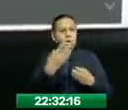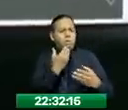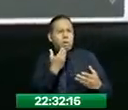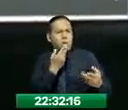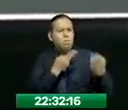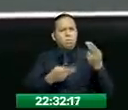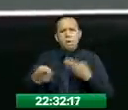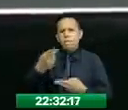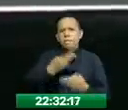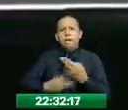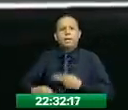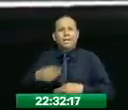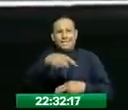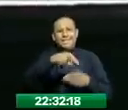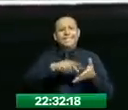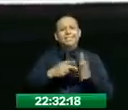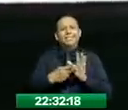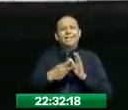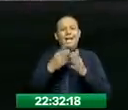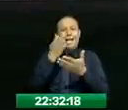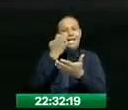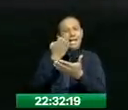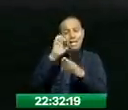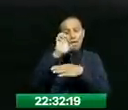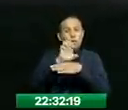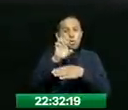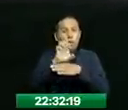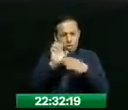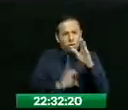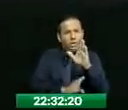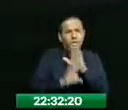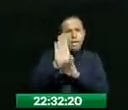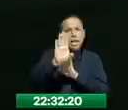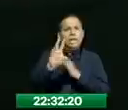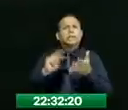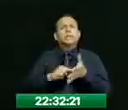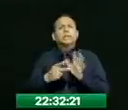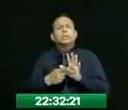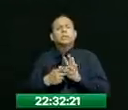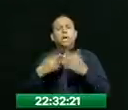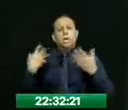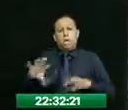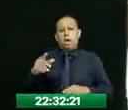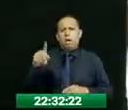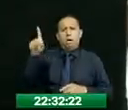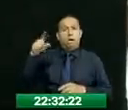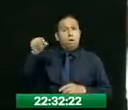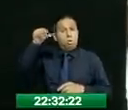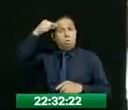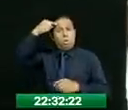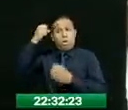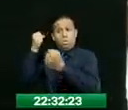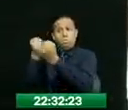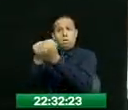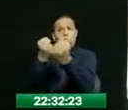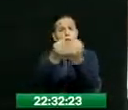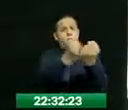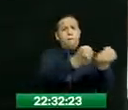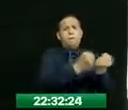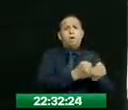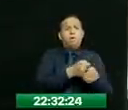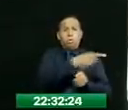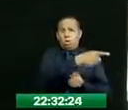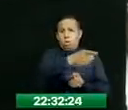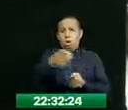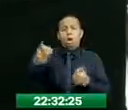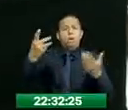ecuador cual vemos dicho pues un fondo de mil 150 millones hemos arrancado con 500 millones con tasas